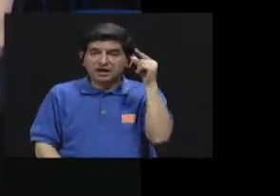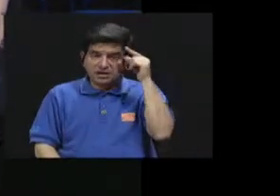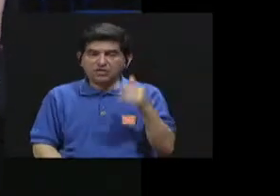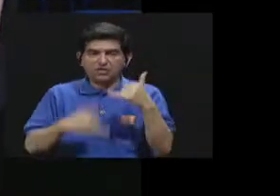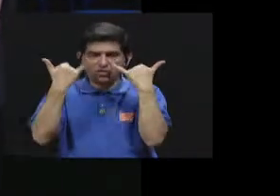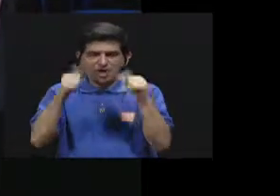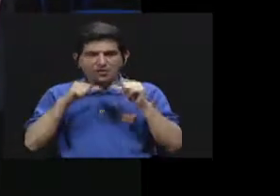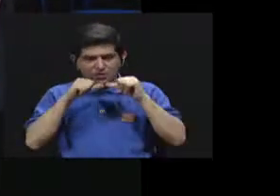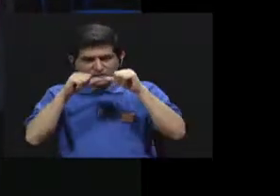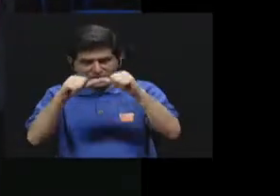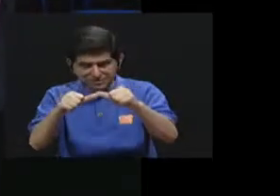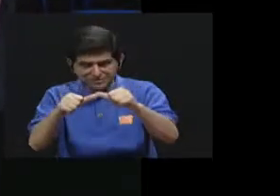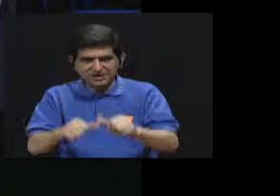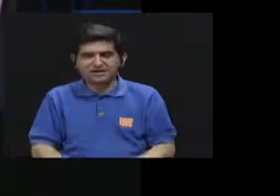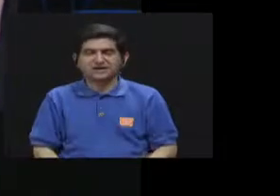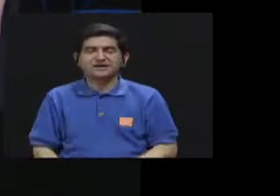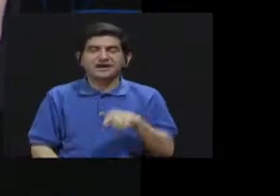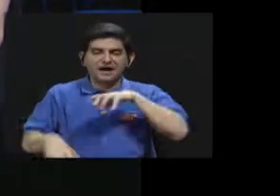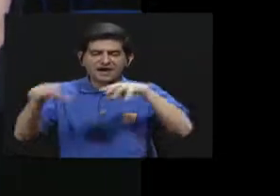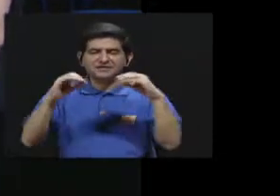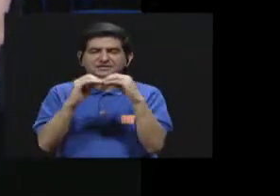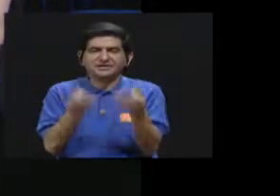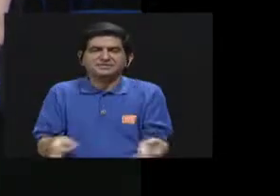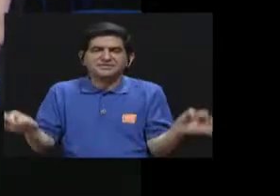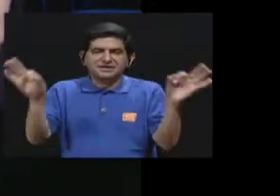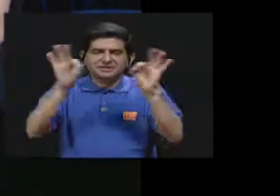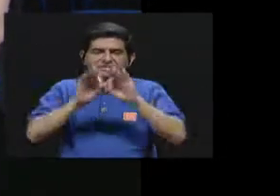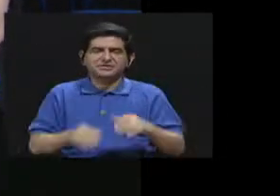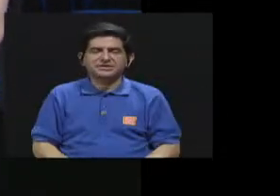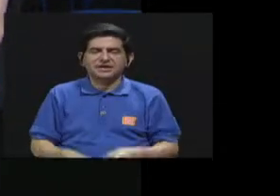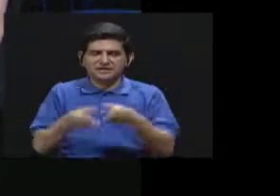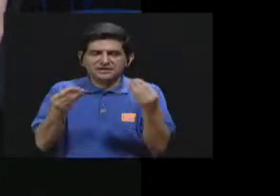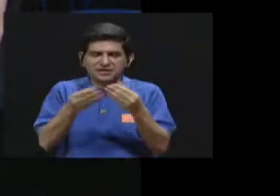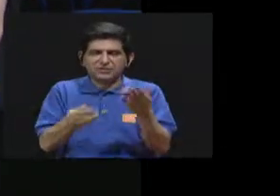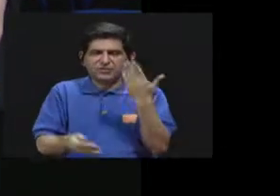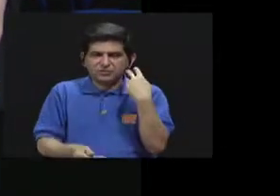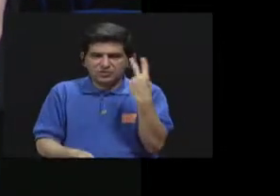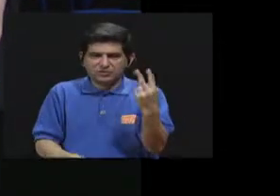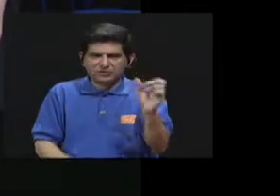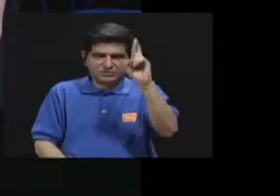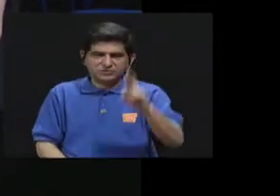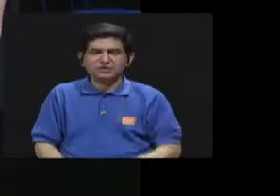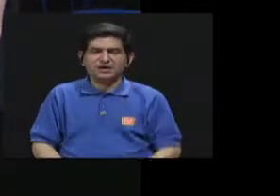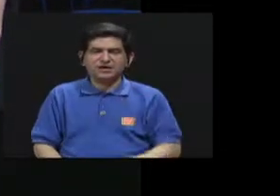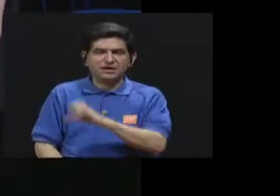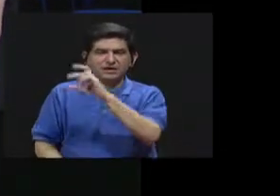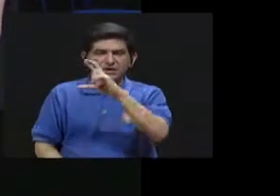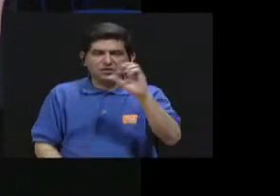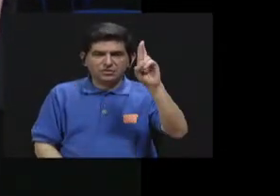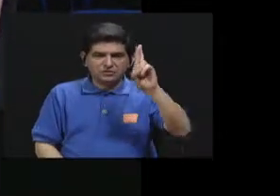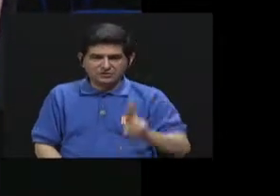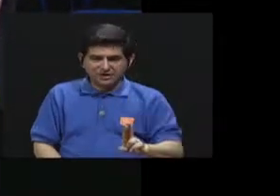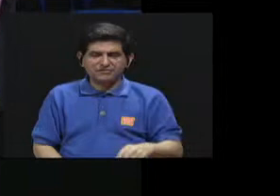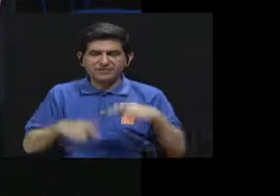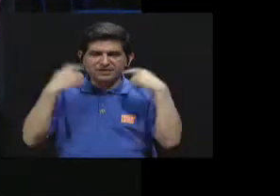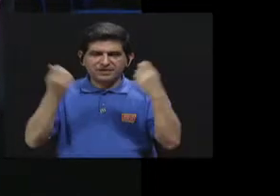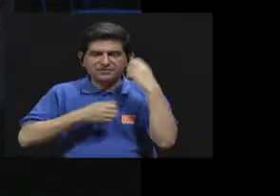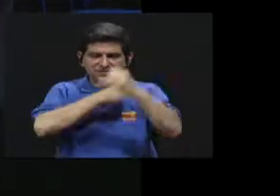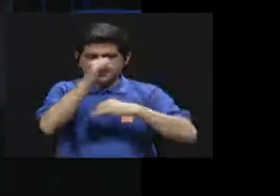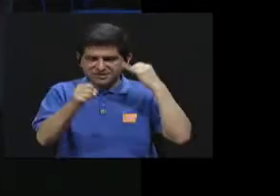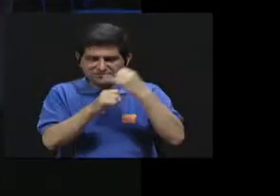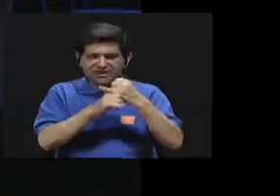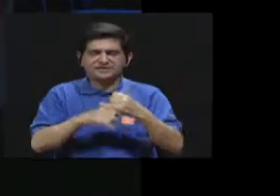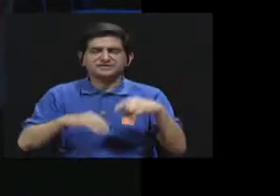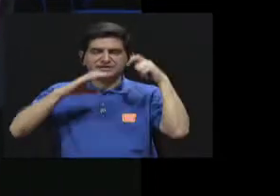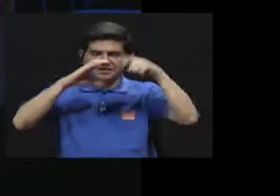él. Adriana va a estar con nosotros durante los comentarios de la ceremonia y, por supuesto, damos paso en este momento a la ceremonia más importante